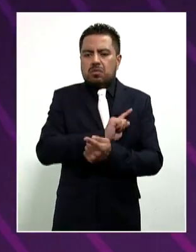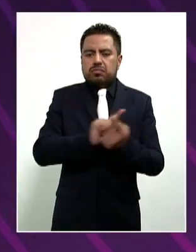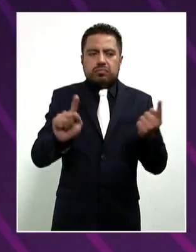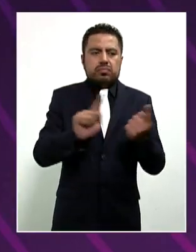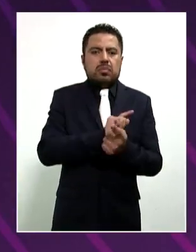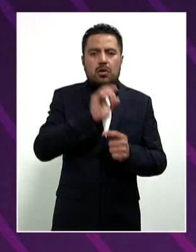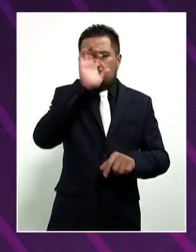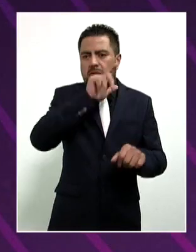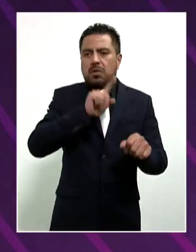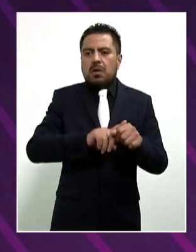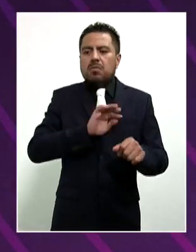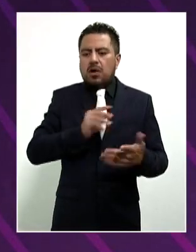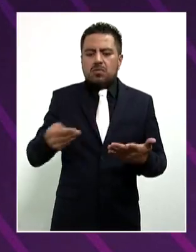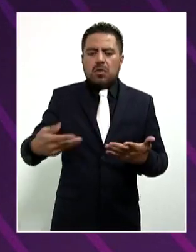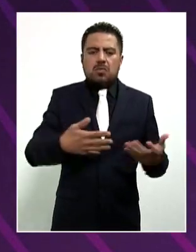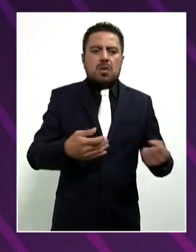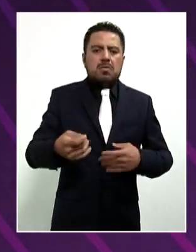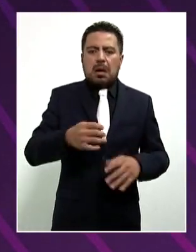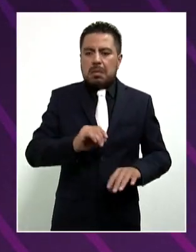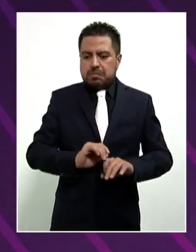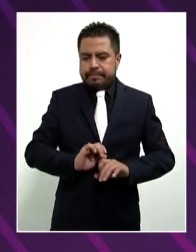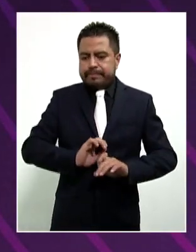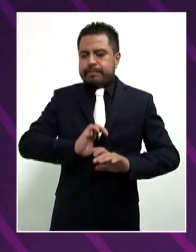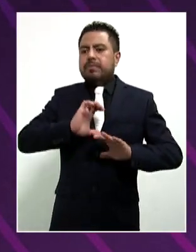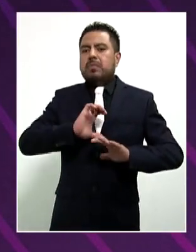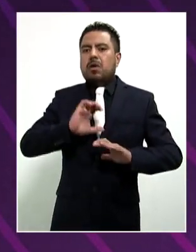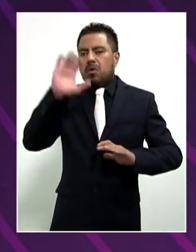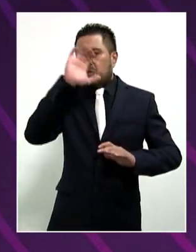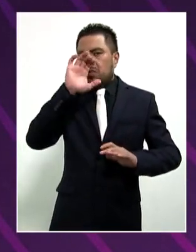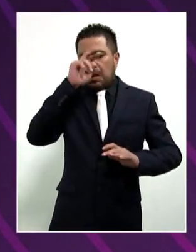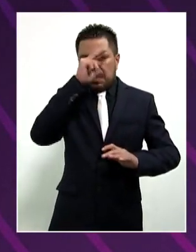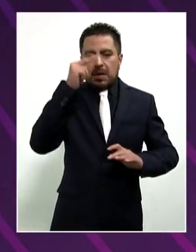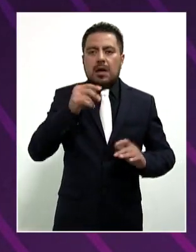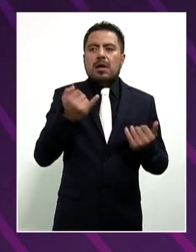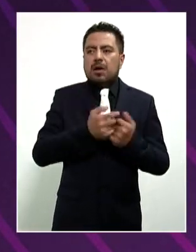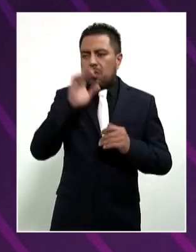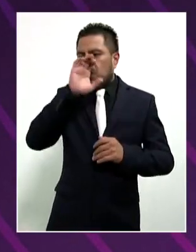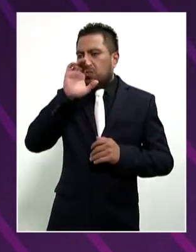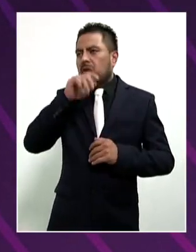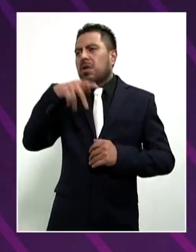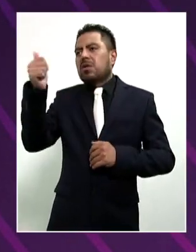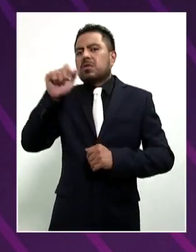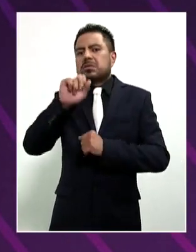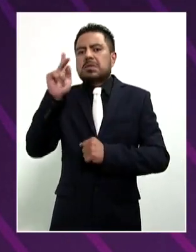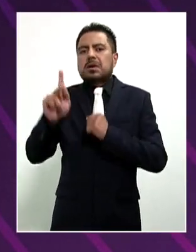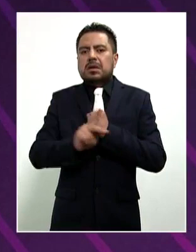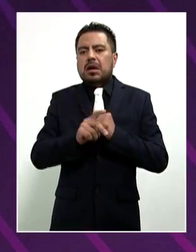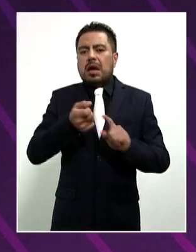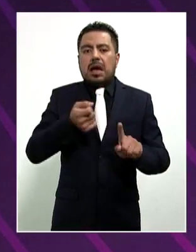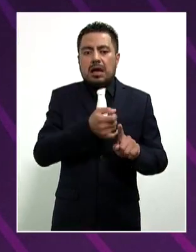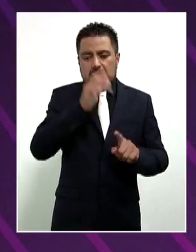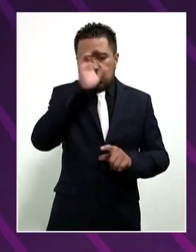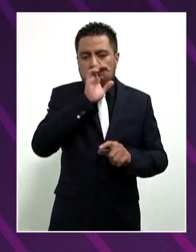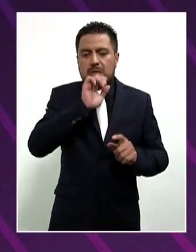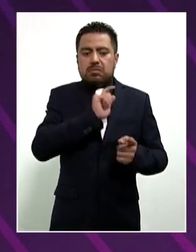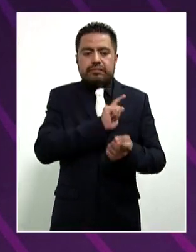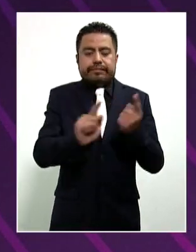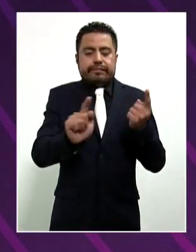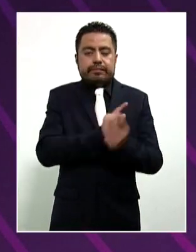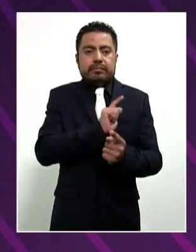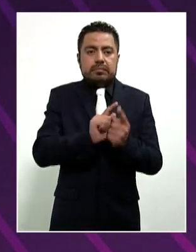que enriquece a la cultura mexicana e enriquece a la cultura de ellos. Muchas de las grandes culturas han nacido justamente a través de este